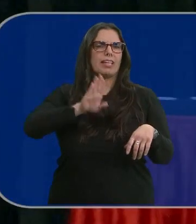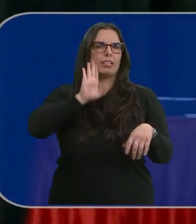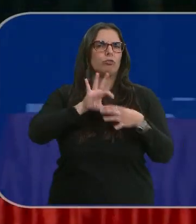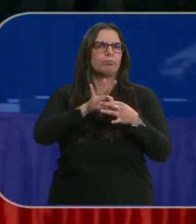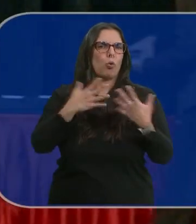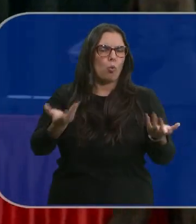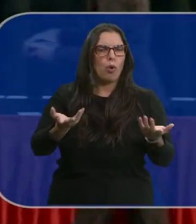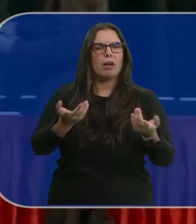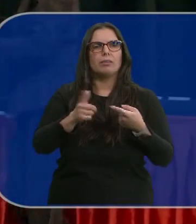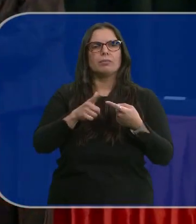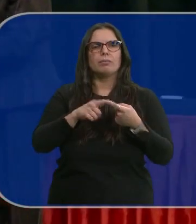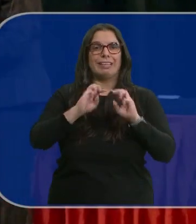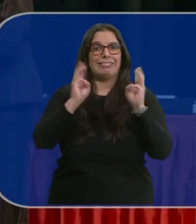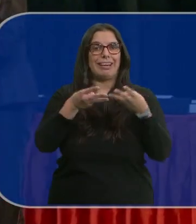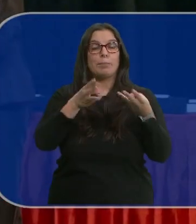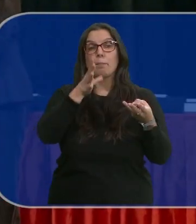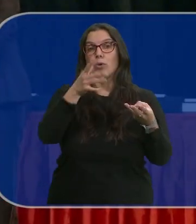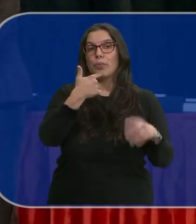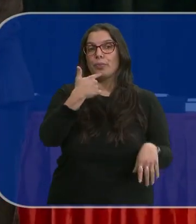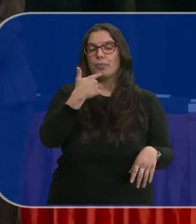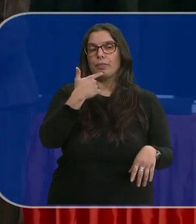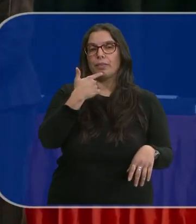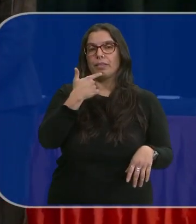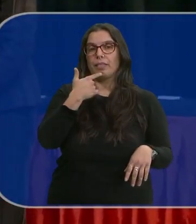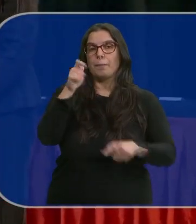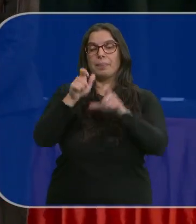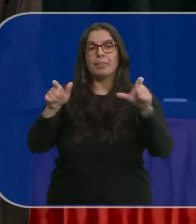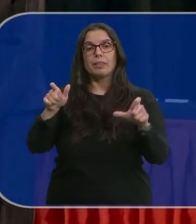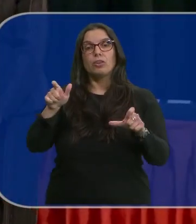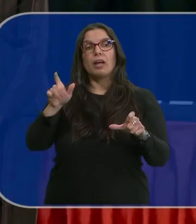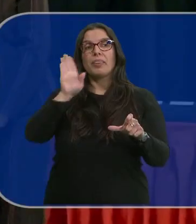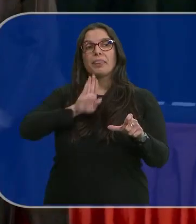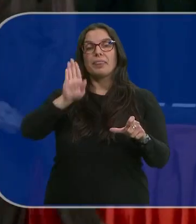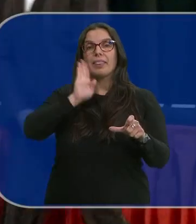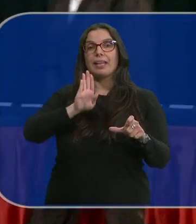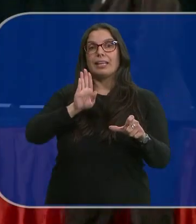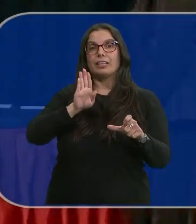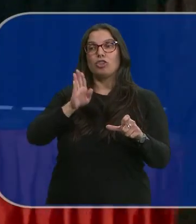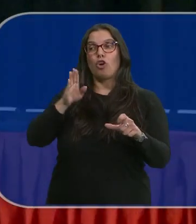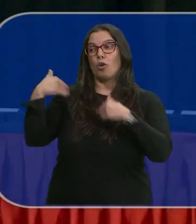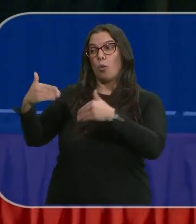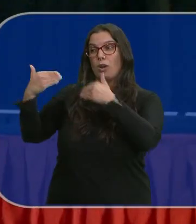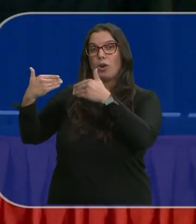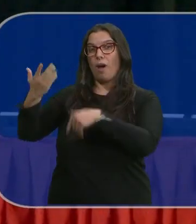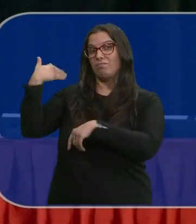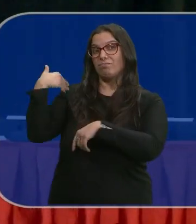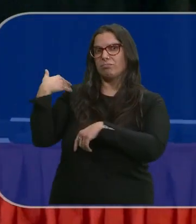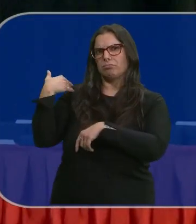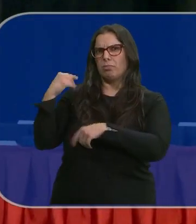delitos relacionados con Internet, porque aseguran que cada vez son menos los delitos que se cometen de manera tradicional.